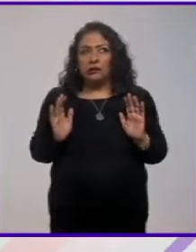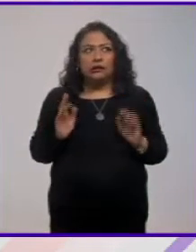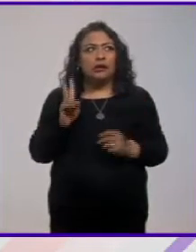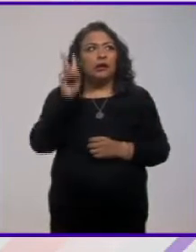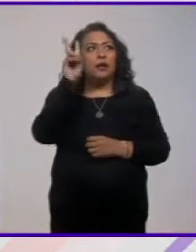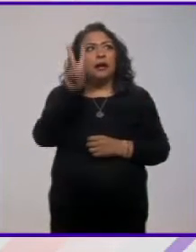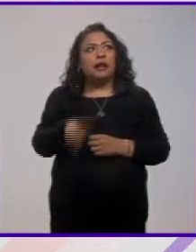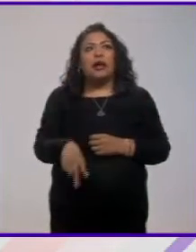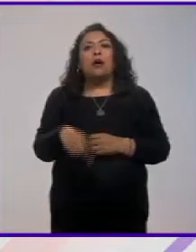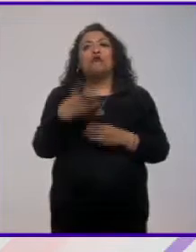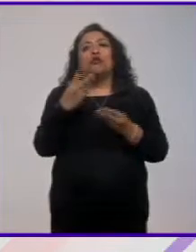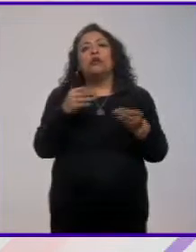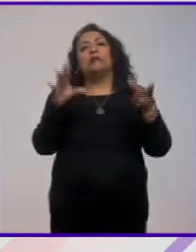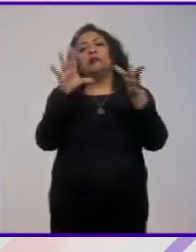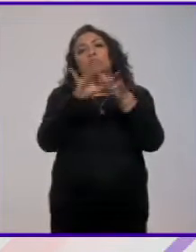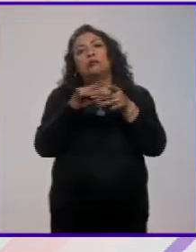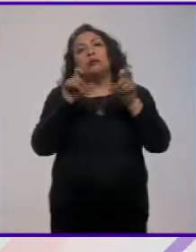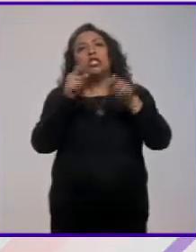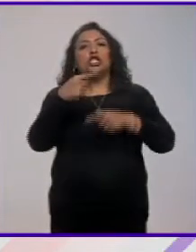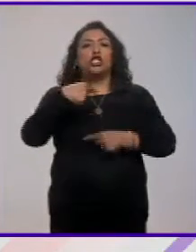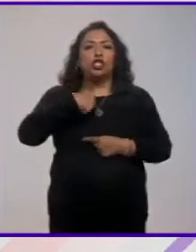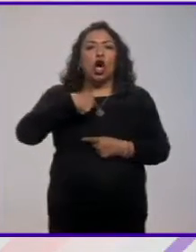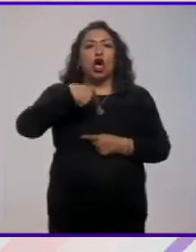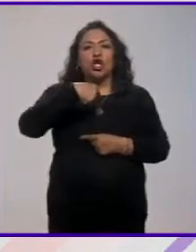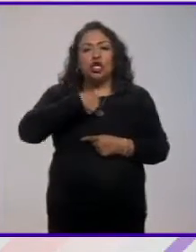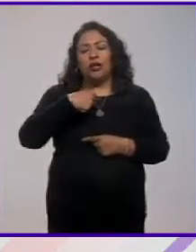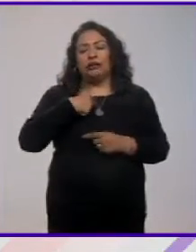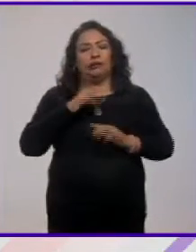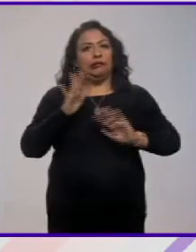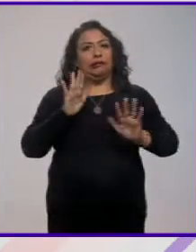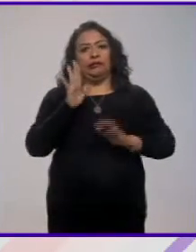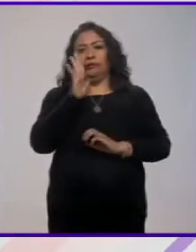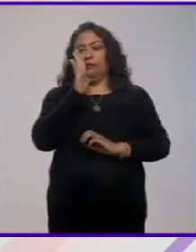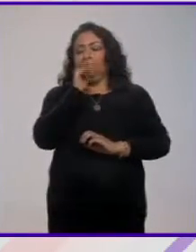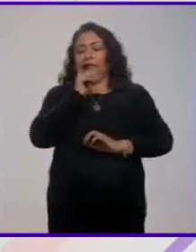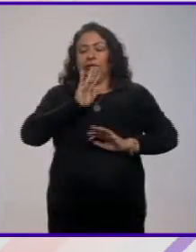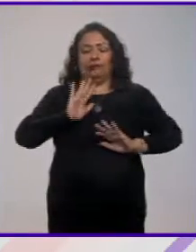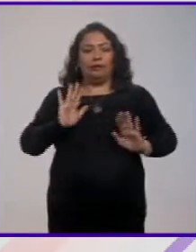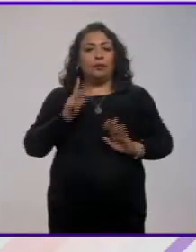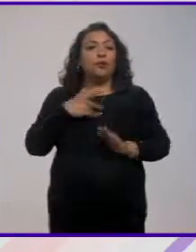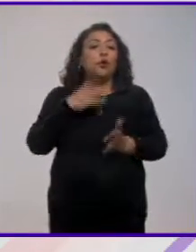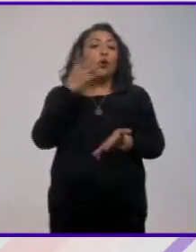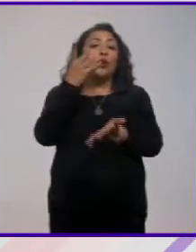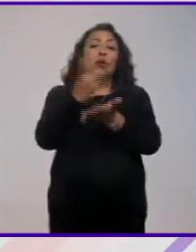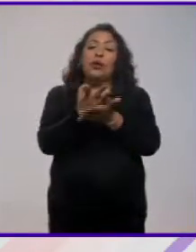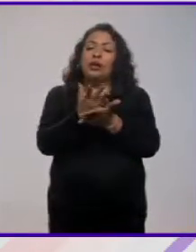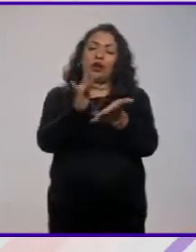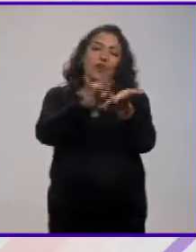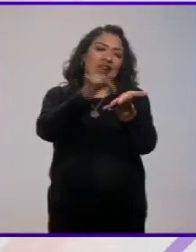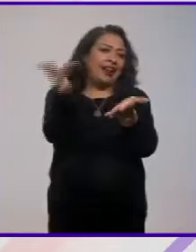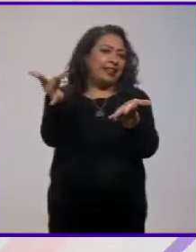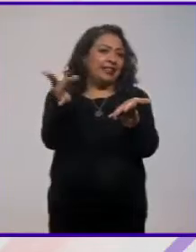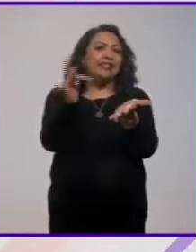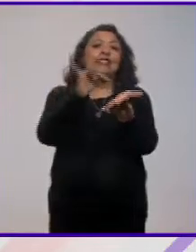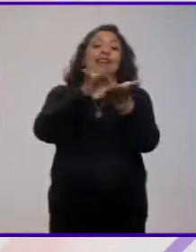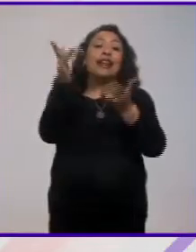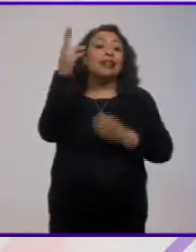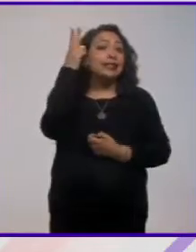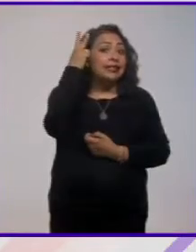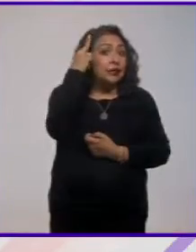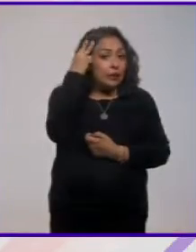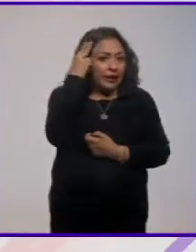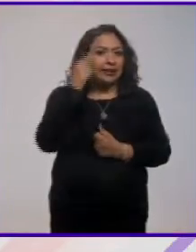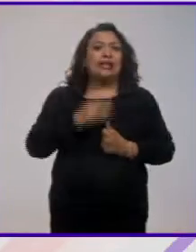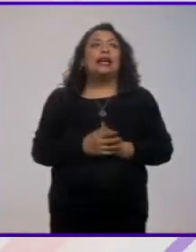Es demasiado seguir hablando de yo. Entonces, simple y sencillamente, gracias a Bellas Artes,